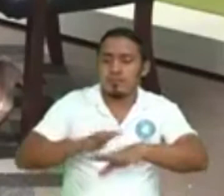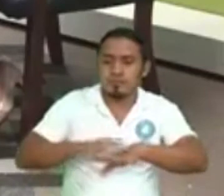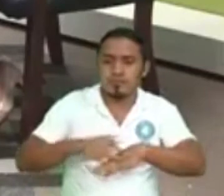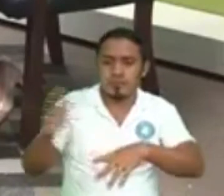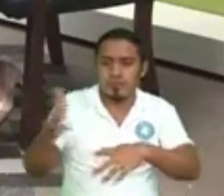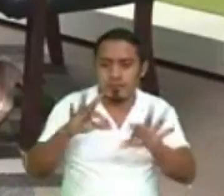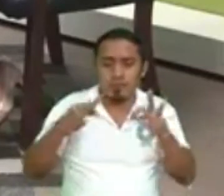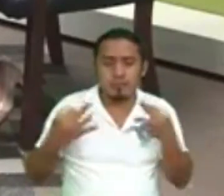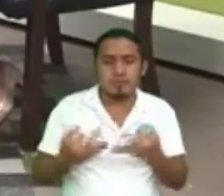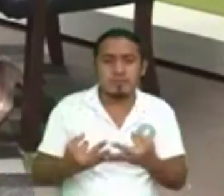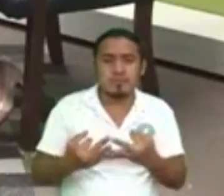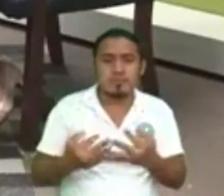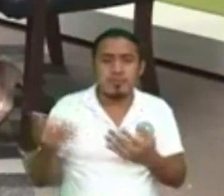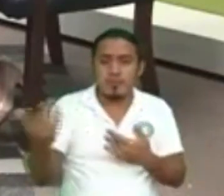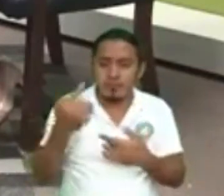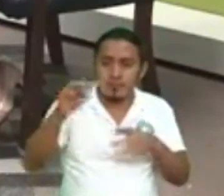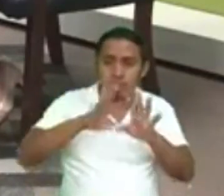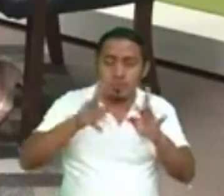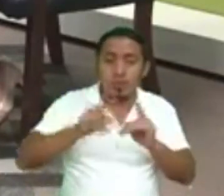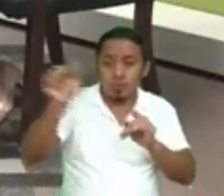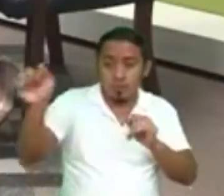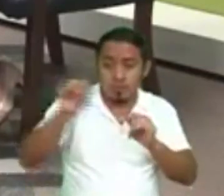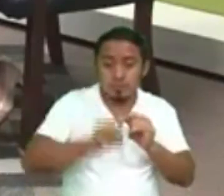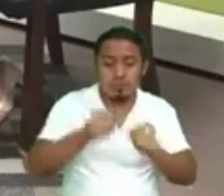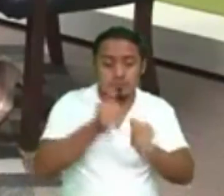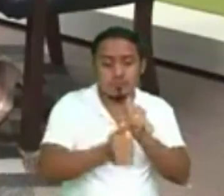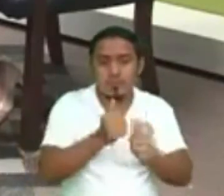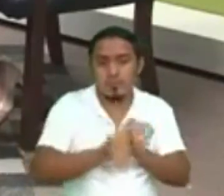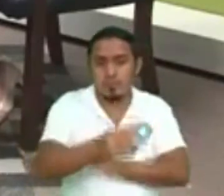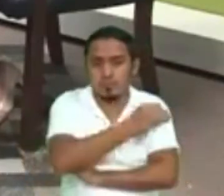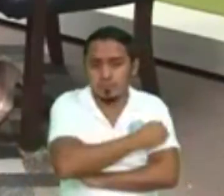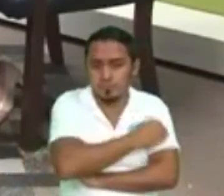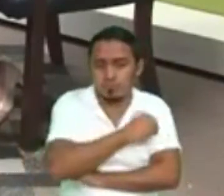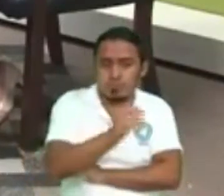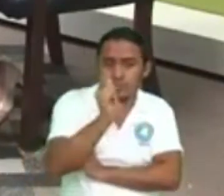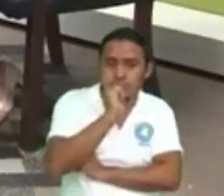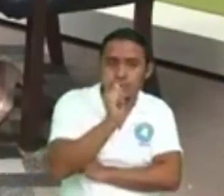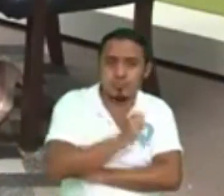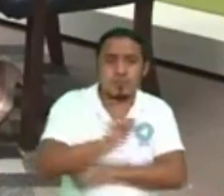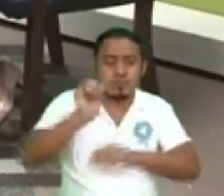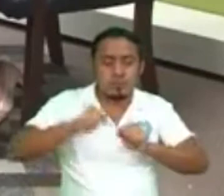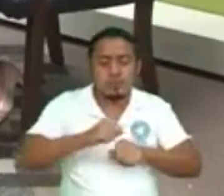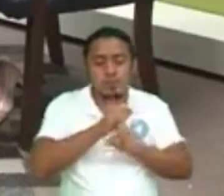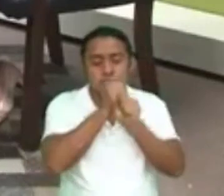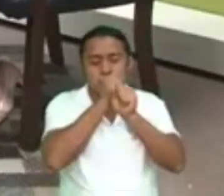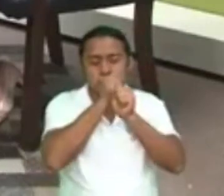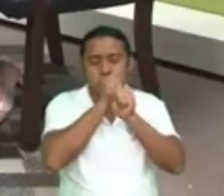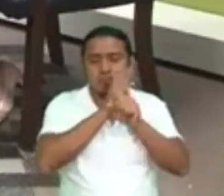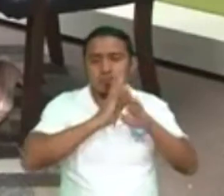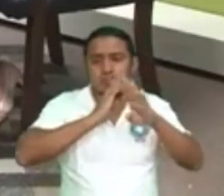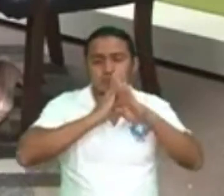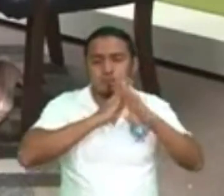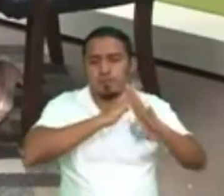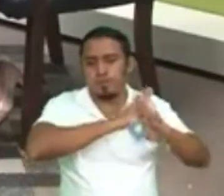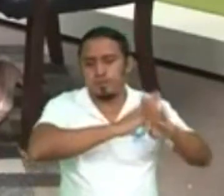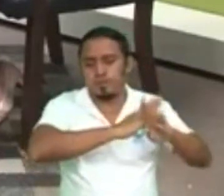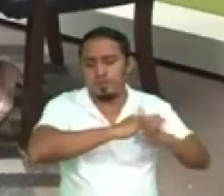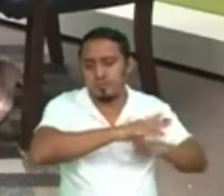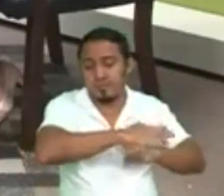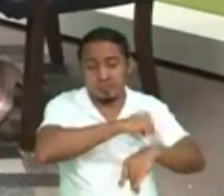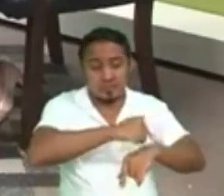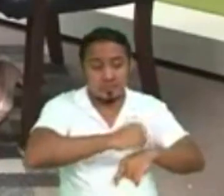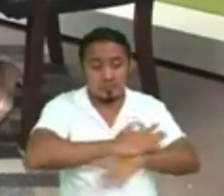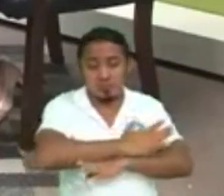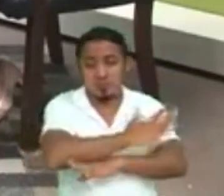que esta mujer que si tiene problemas de alcohol se pueda abstener durante ese tiempo, pues? Durante ese